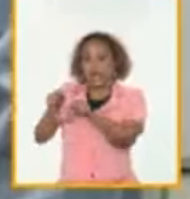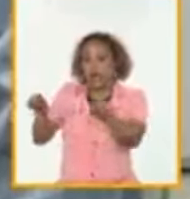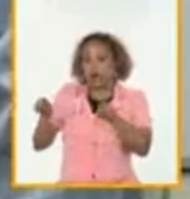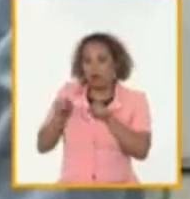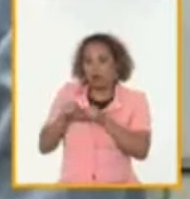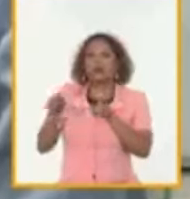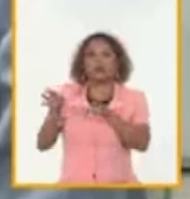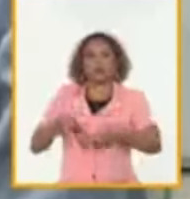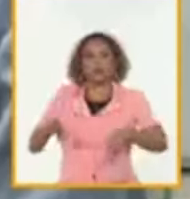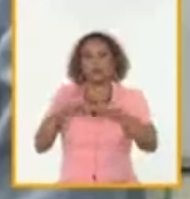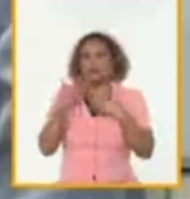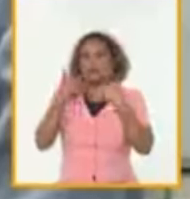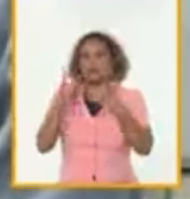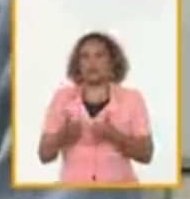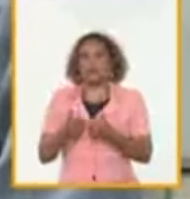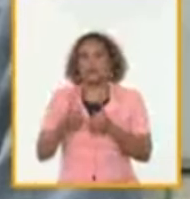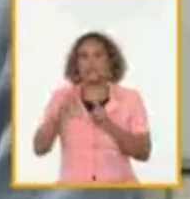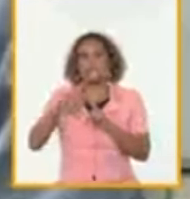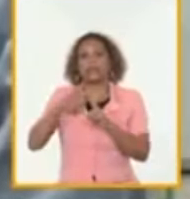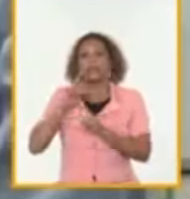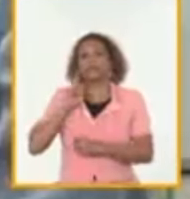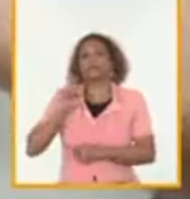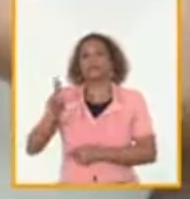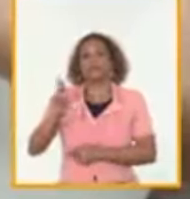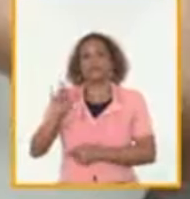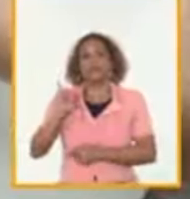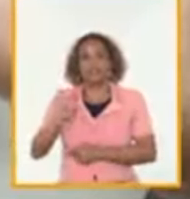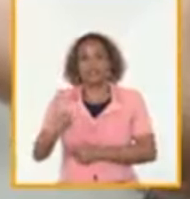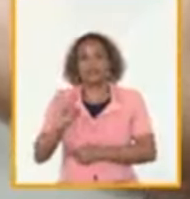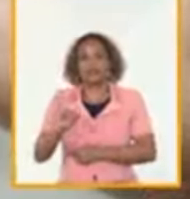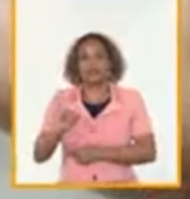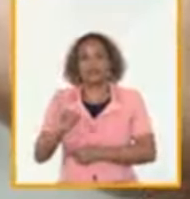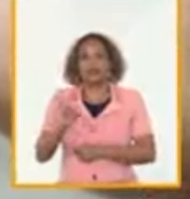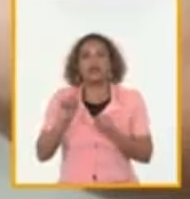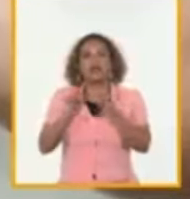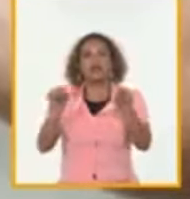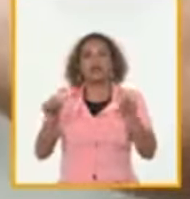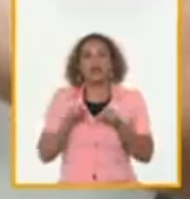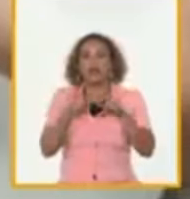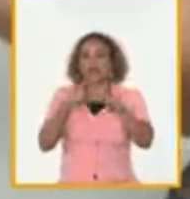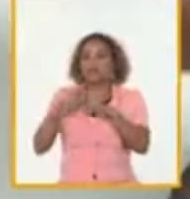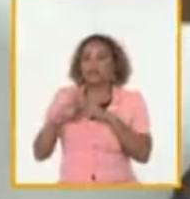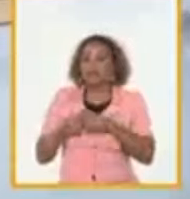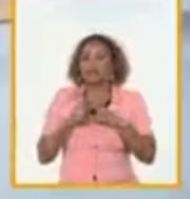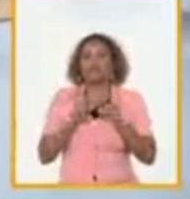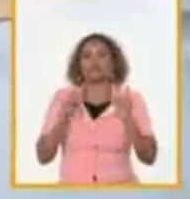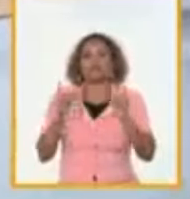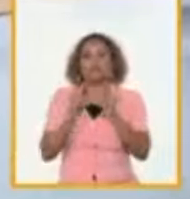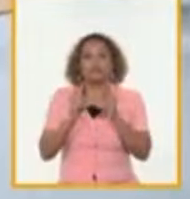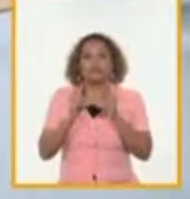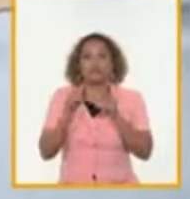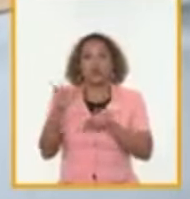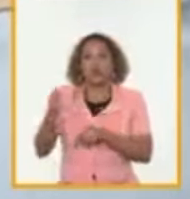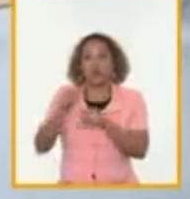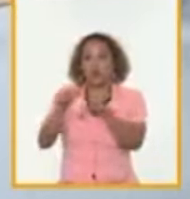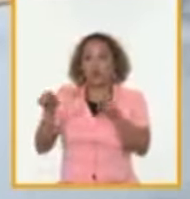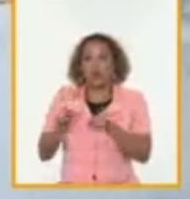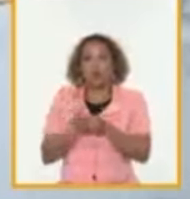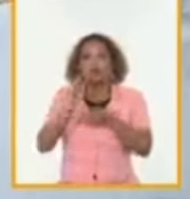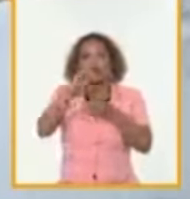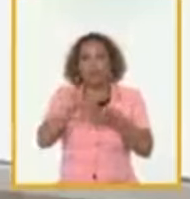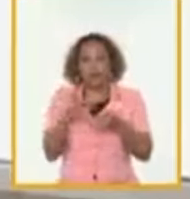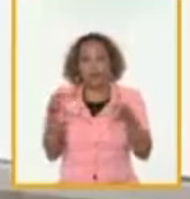eh para una terapia intensiva tiene cuarto de de equipamiento tiene oficina de servicio tiene un aula en mecuida